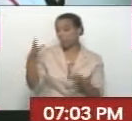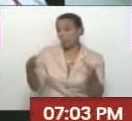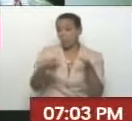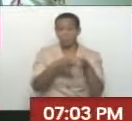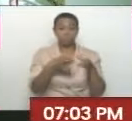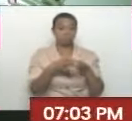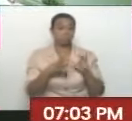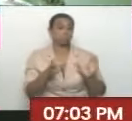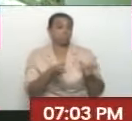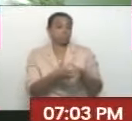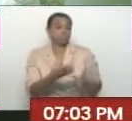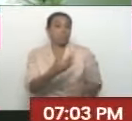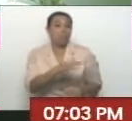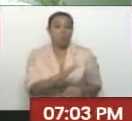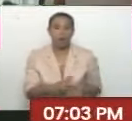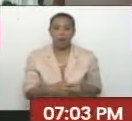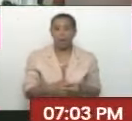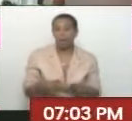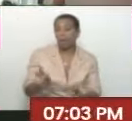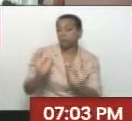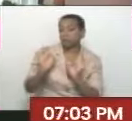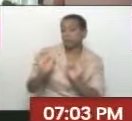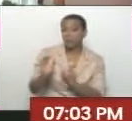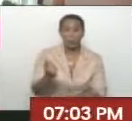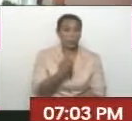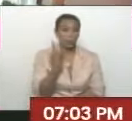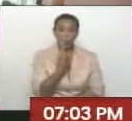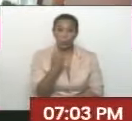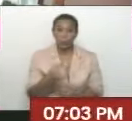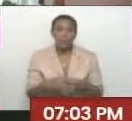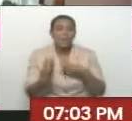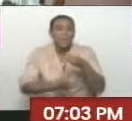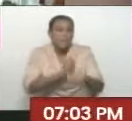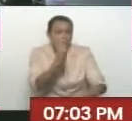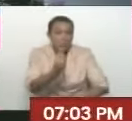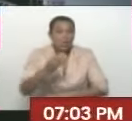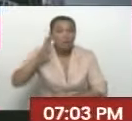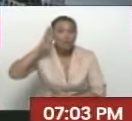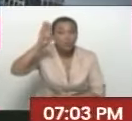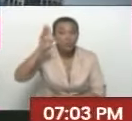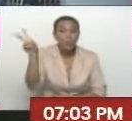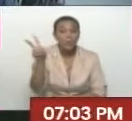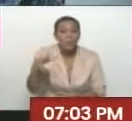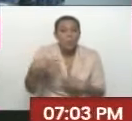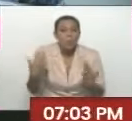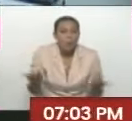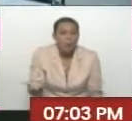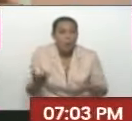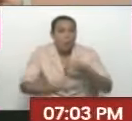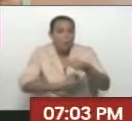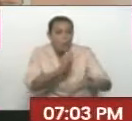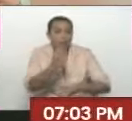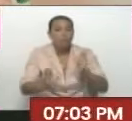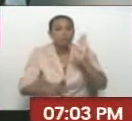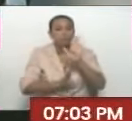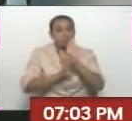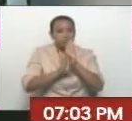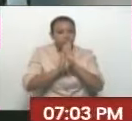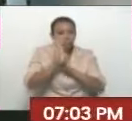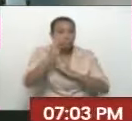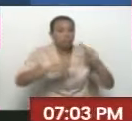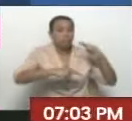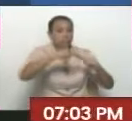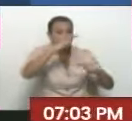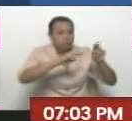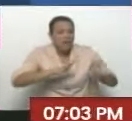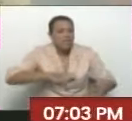son cosas de élite, ni de especialista. ¿Qué vamos a hacer con nuestro país? ¿Cómo lo vamos a construir? ¿Hacia